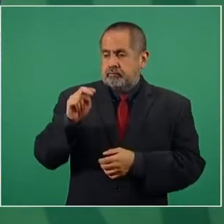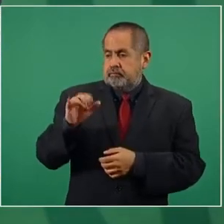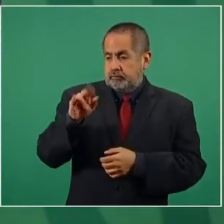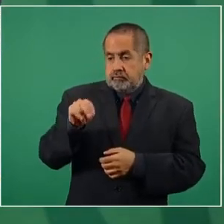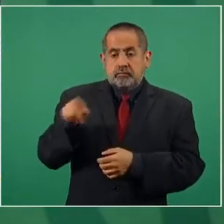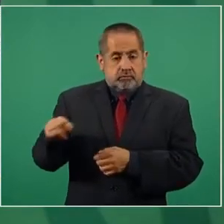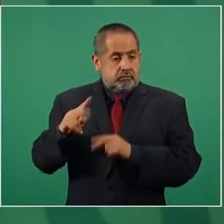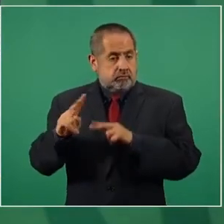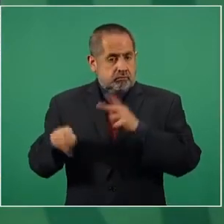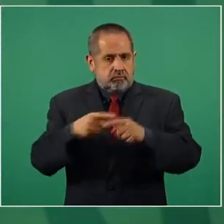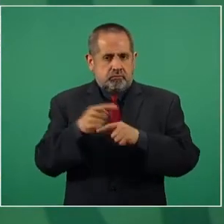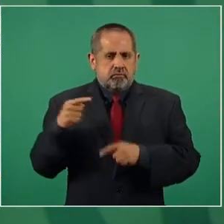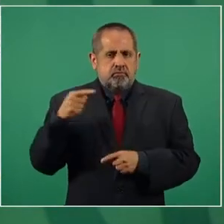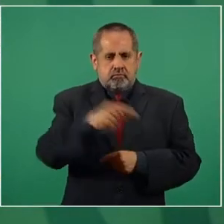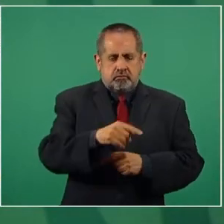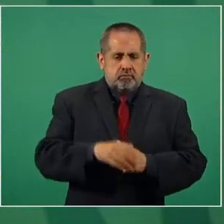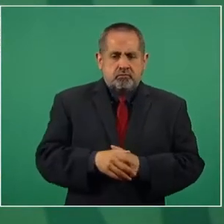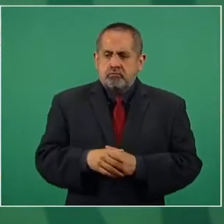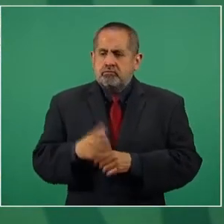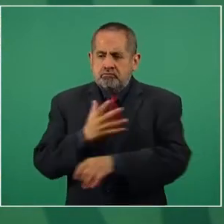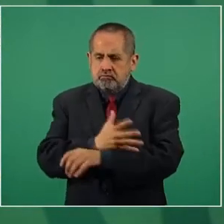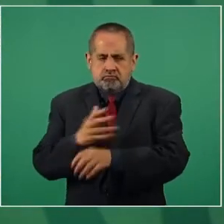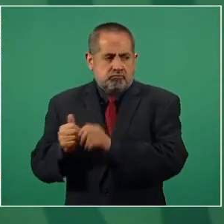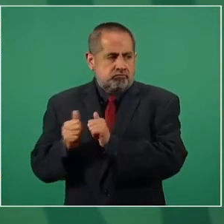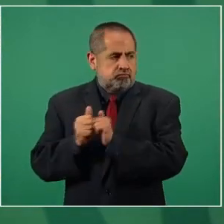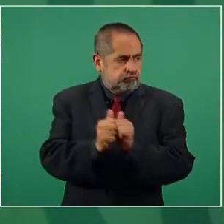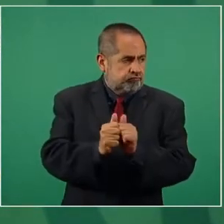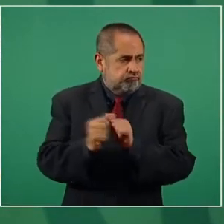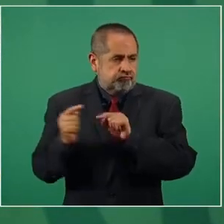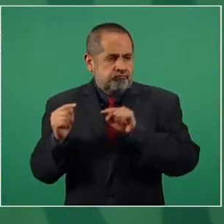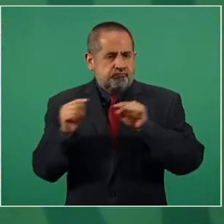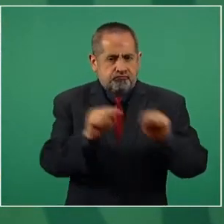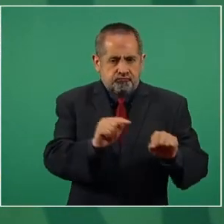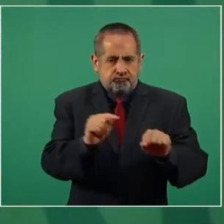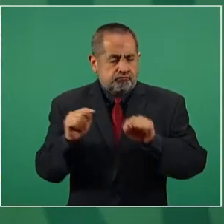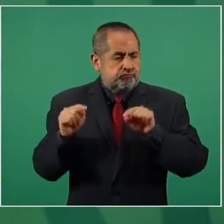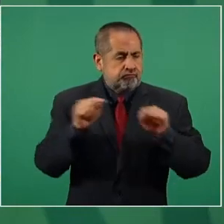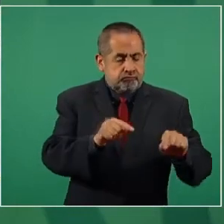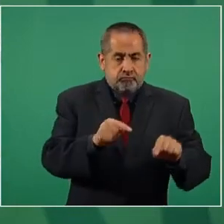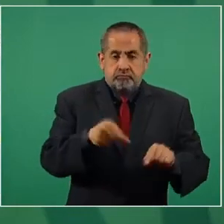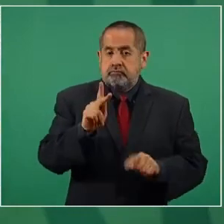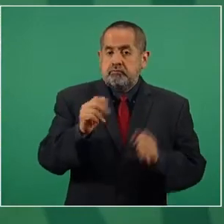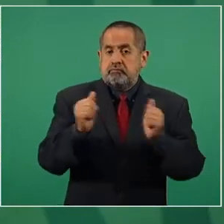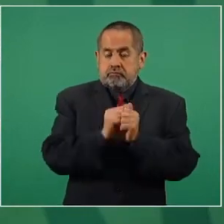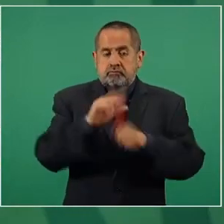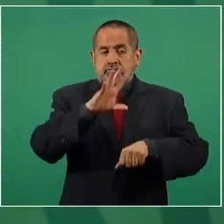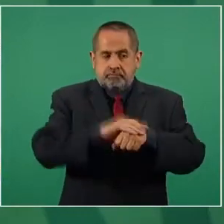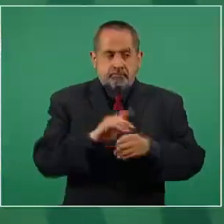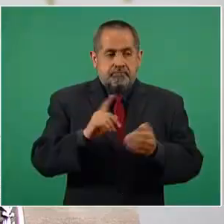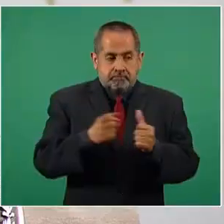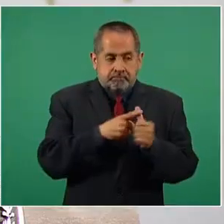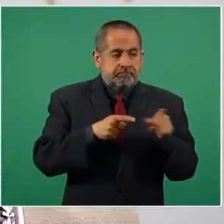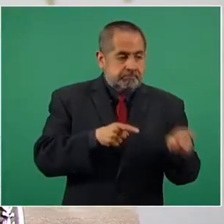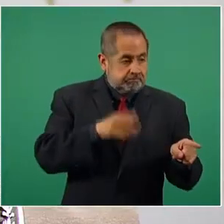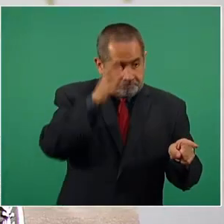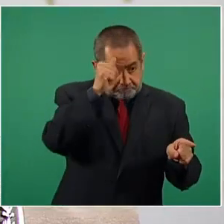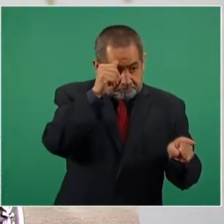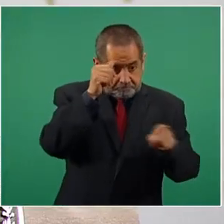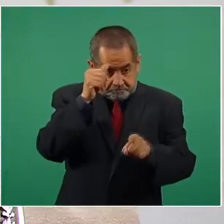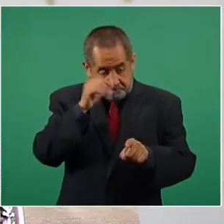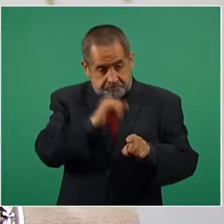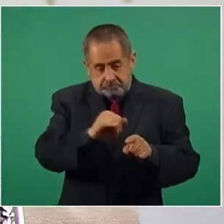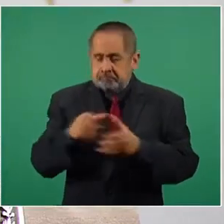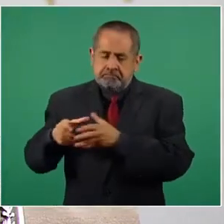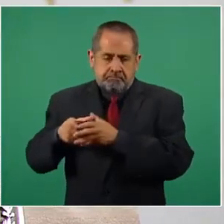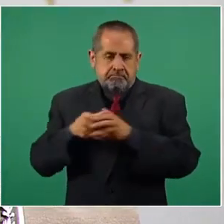asistió. Entonces, los están acompañando solamente, pero con el consenso de las comunidades. Y